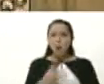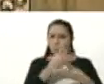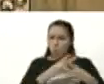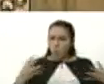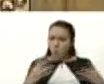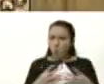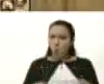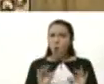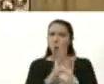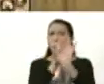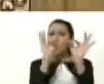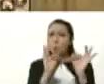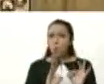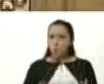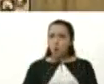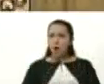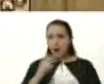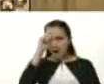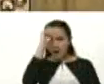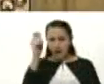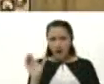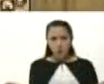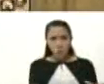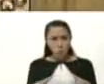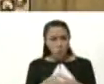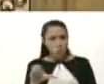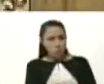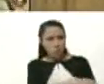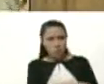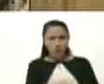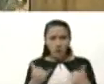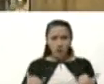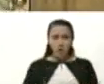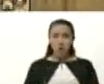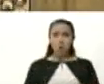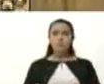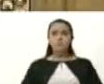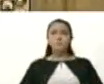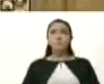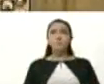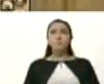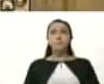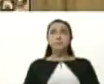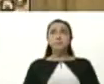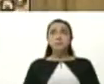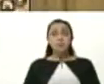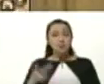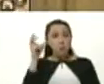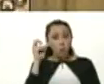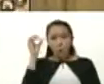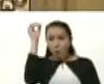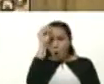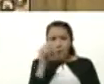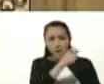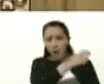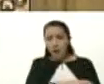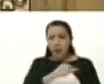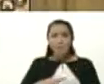le íbamos a rendir este tributo a Serenata Guayanesa. Y se escucharon muchas opiniones, entre ellas la